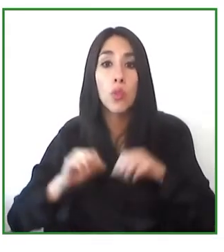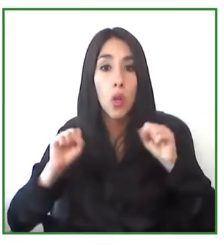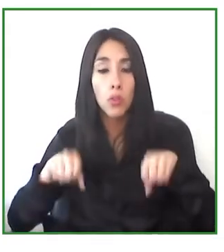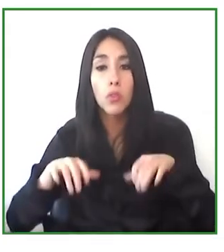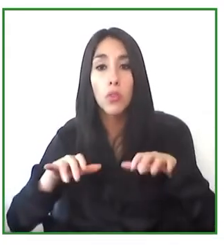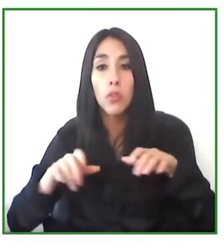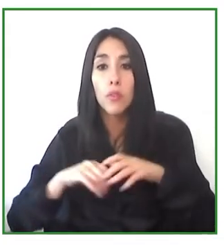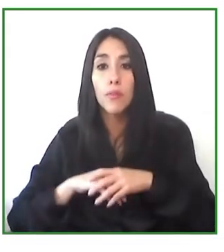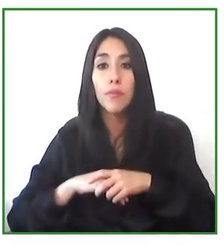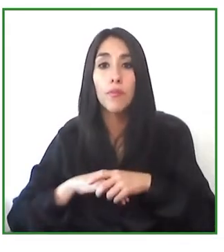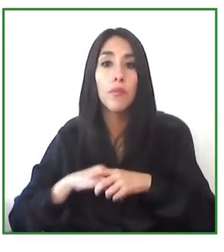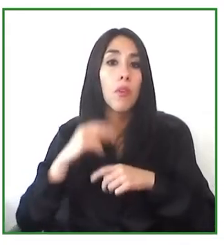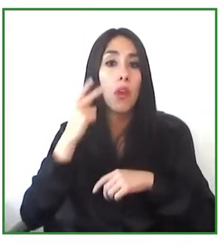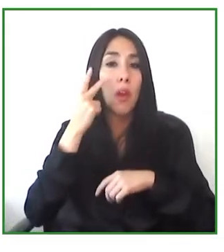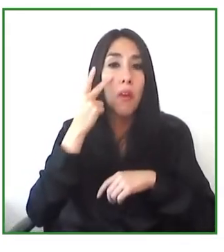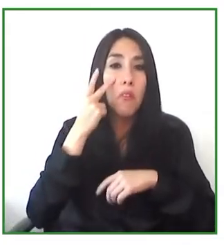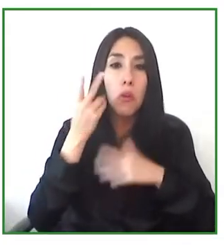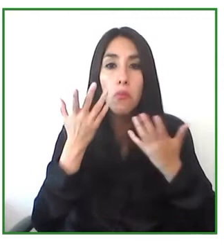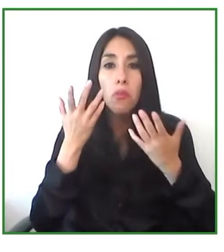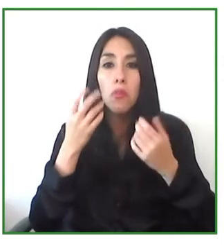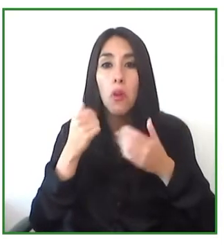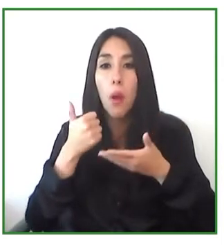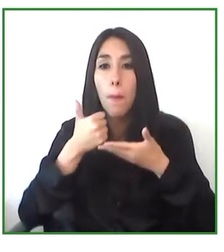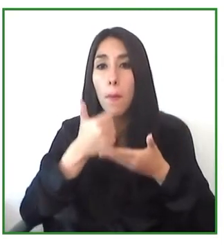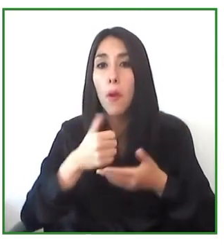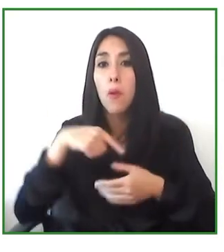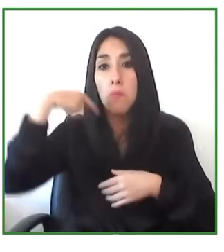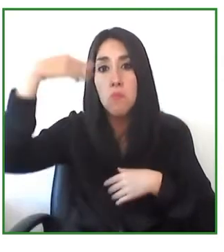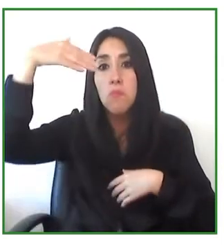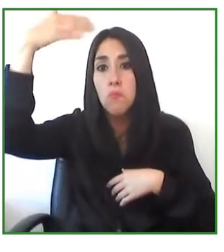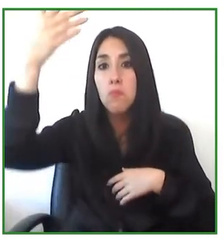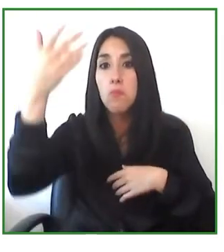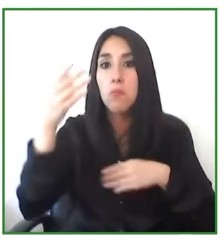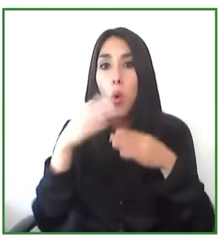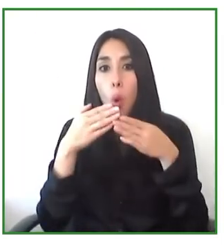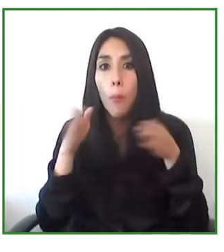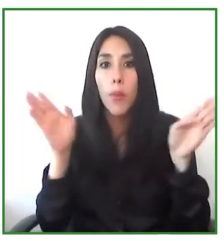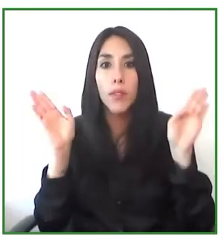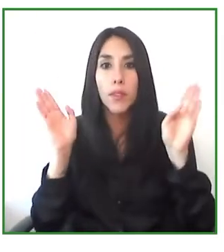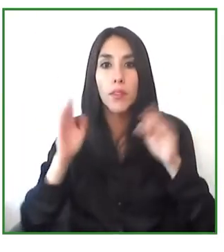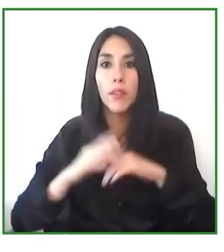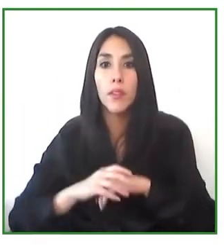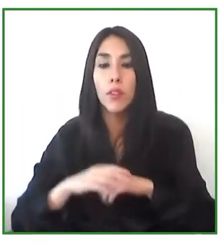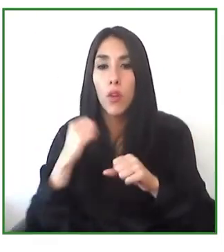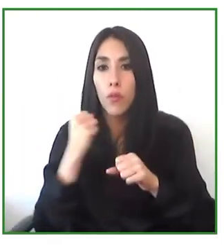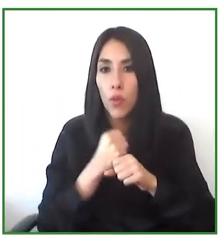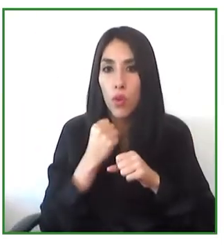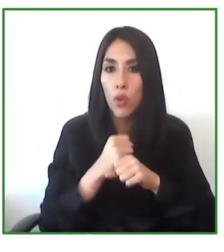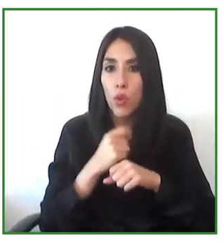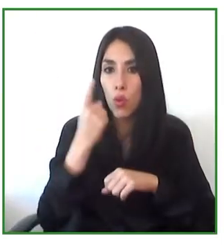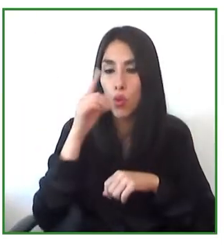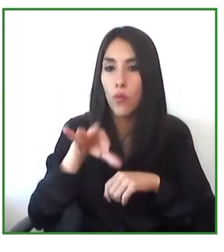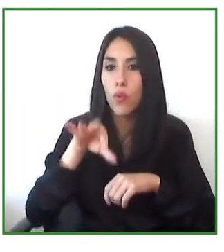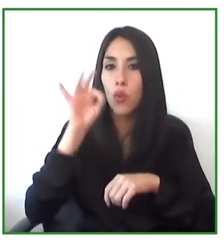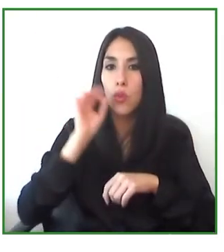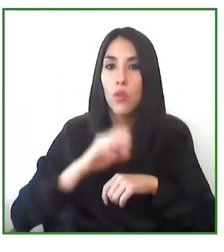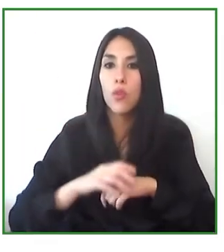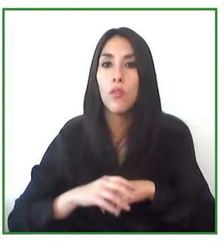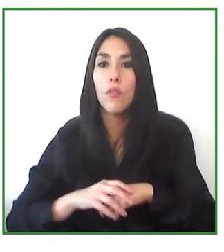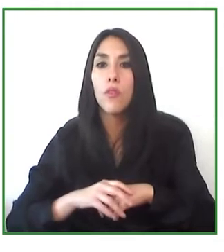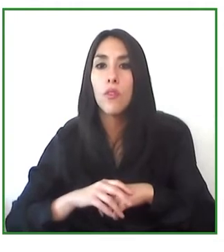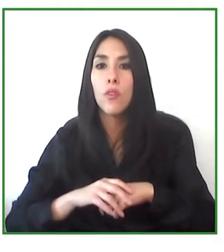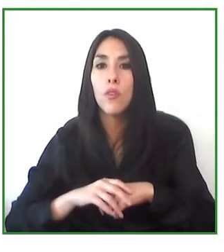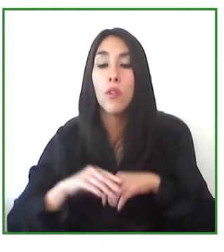para el tema de empleo, el tema educacional, que son los grandes hitos que nosotros